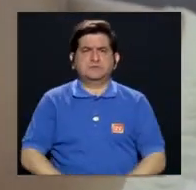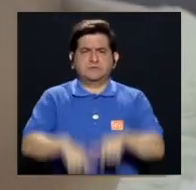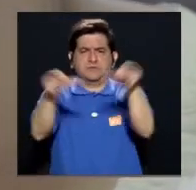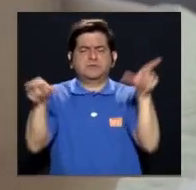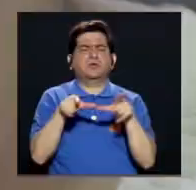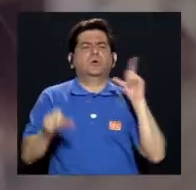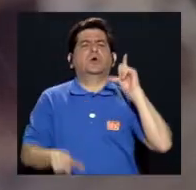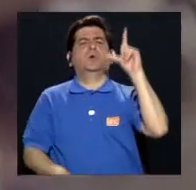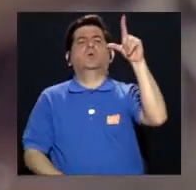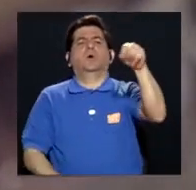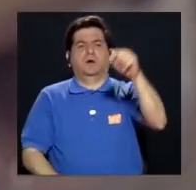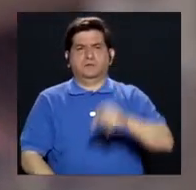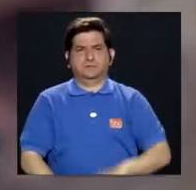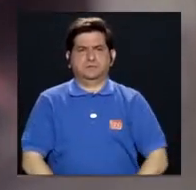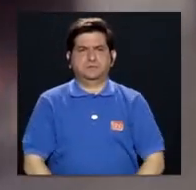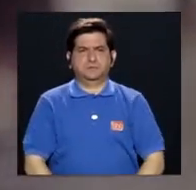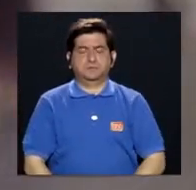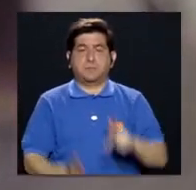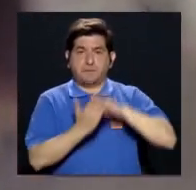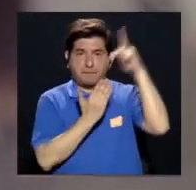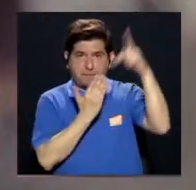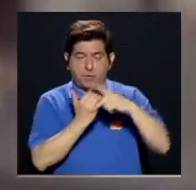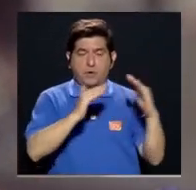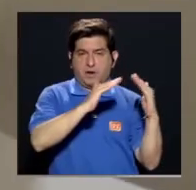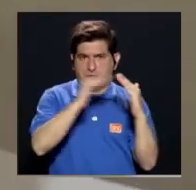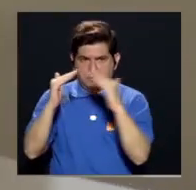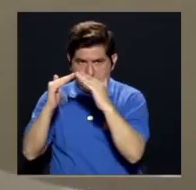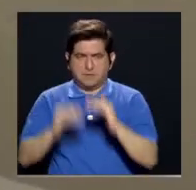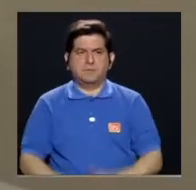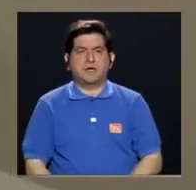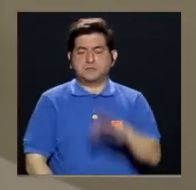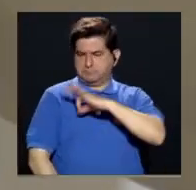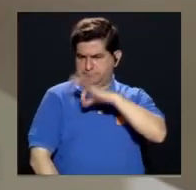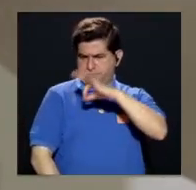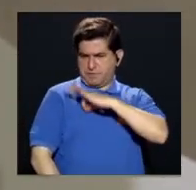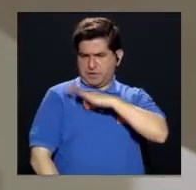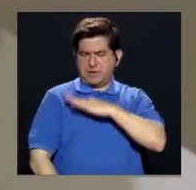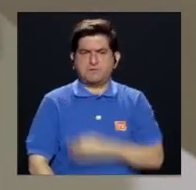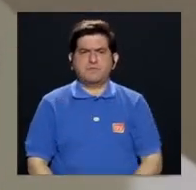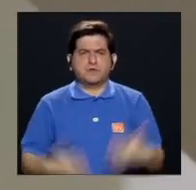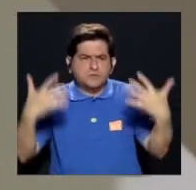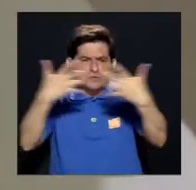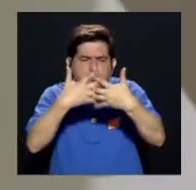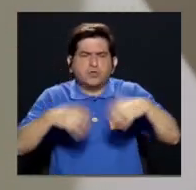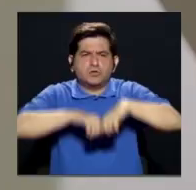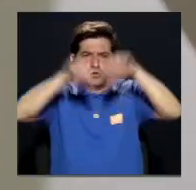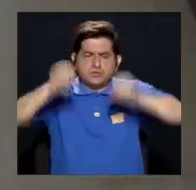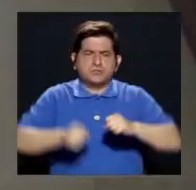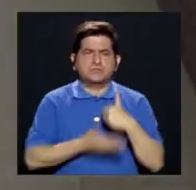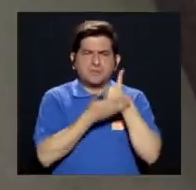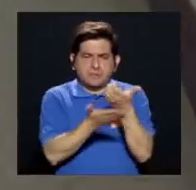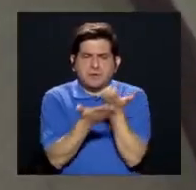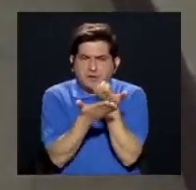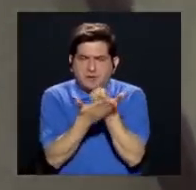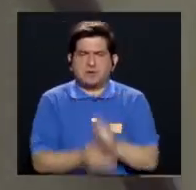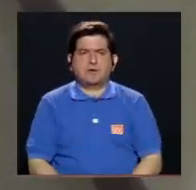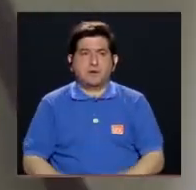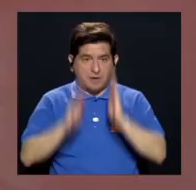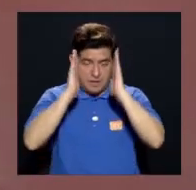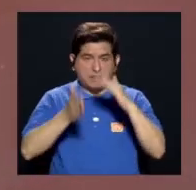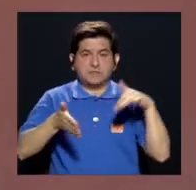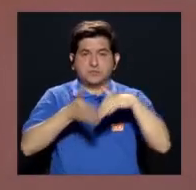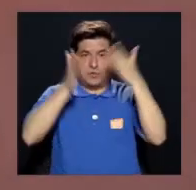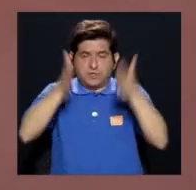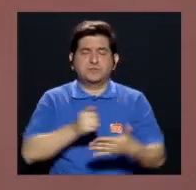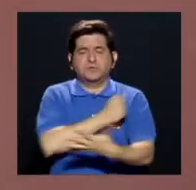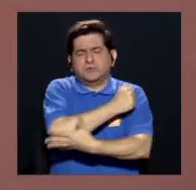zonas alejadas. El programa de residencias es un beneficio complementario del sistema de becas dirigido a estudiantes